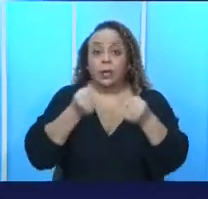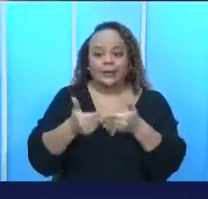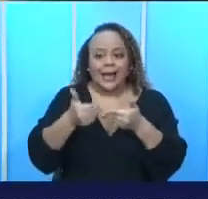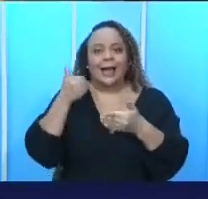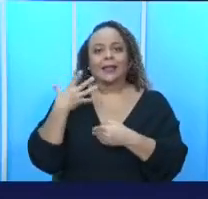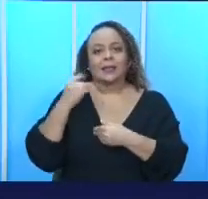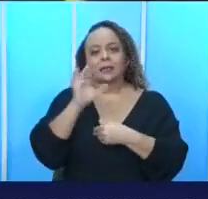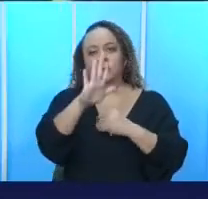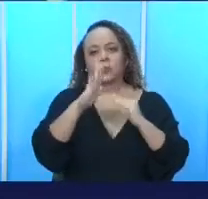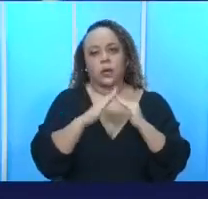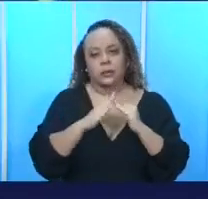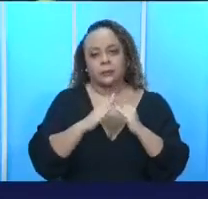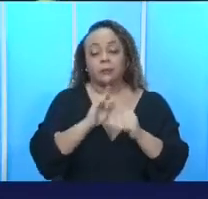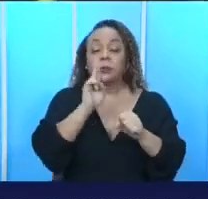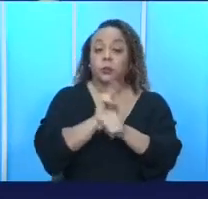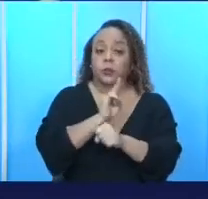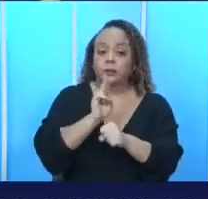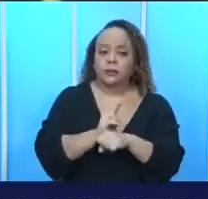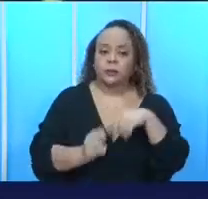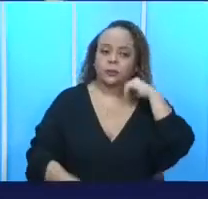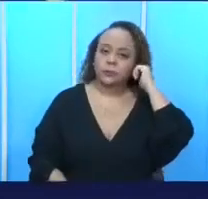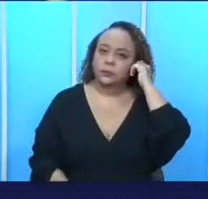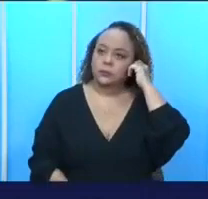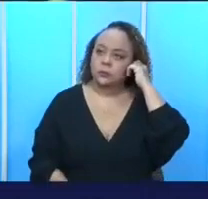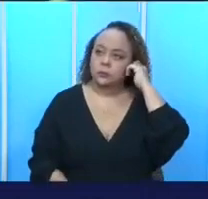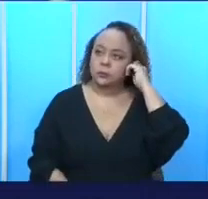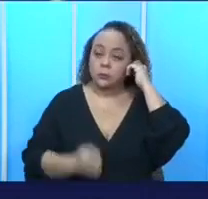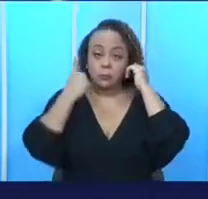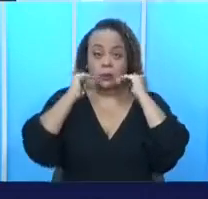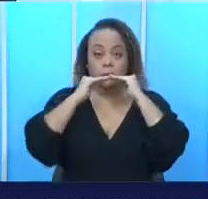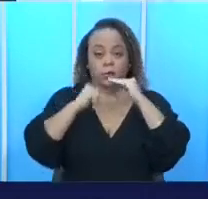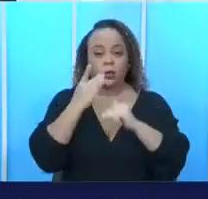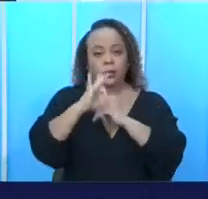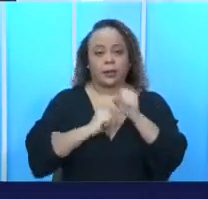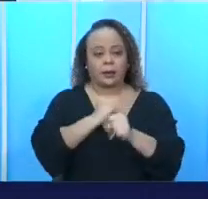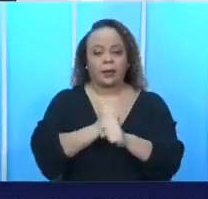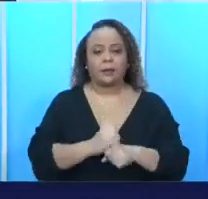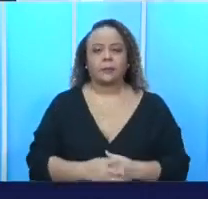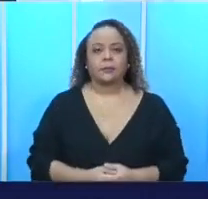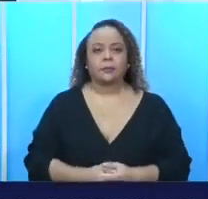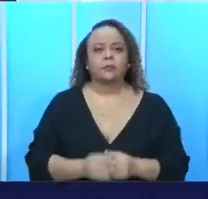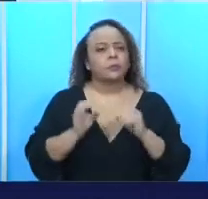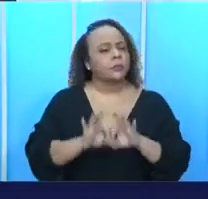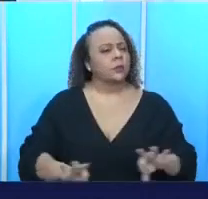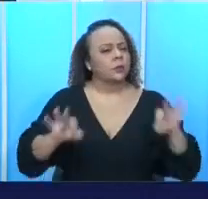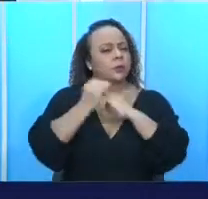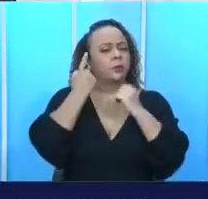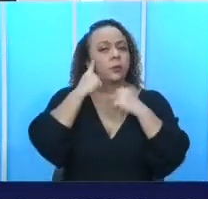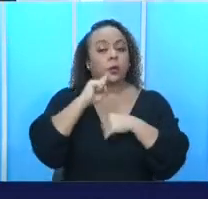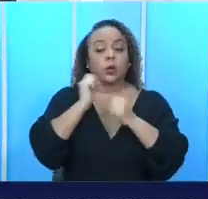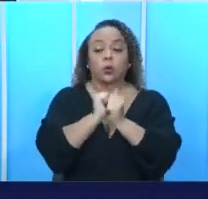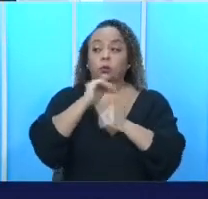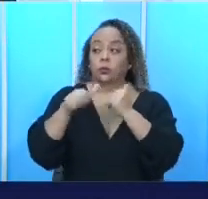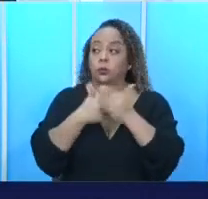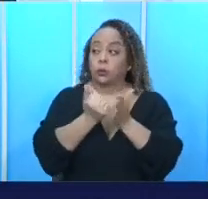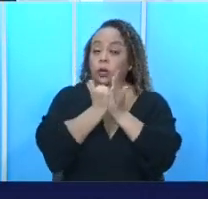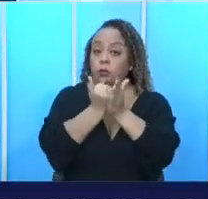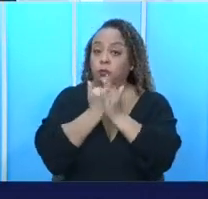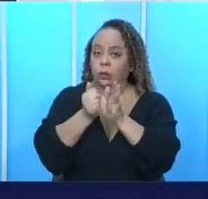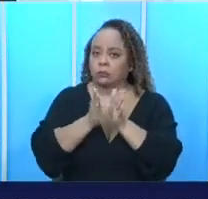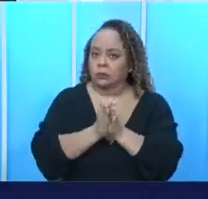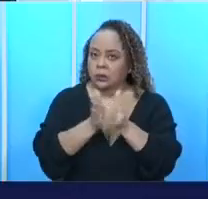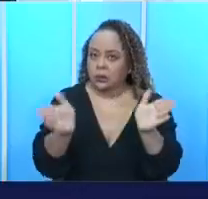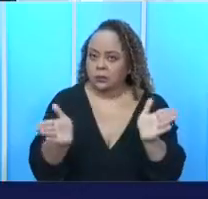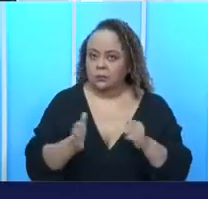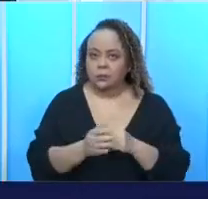de salir de casa, la utilización de dispositivos para los menores de edad. Es muy importante porque con todo esto ayudan en términos